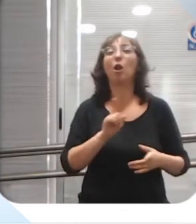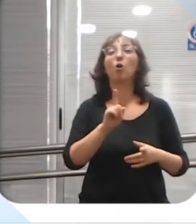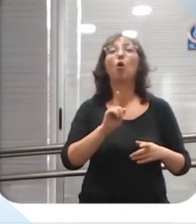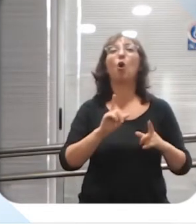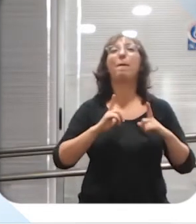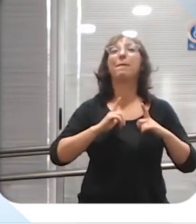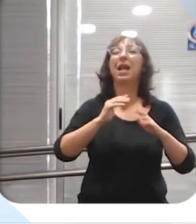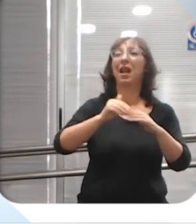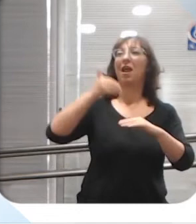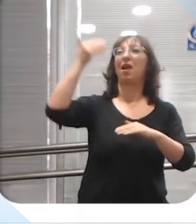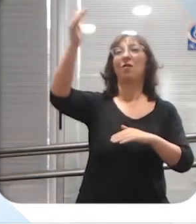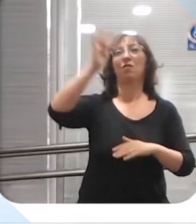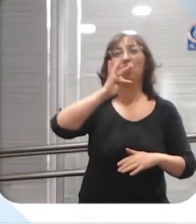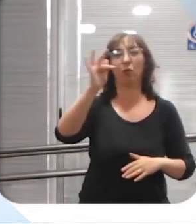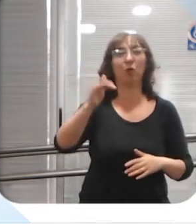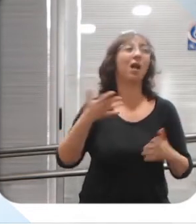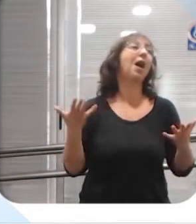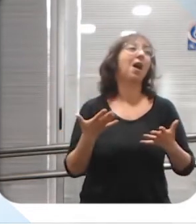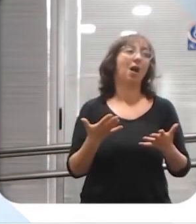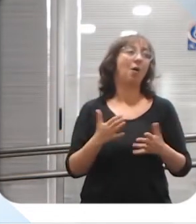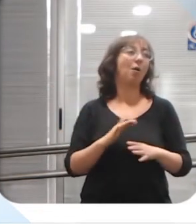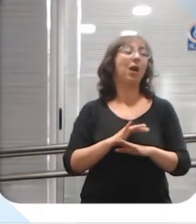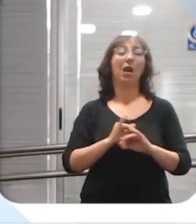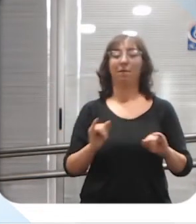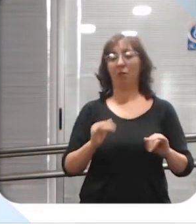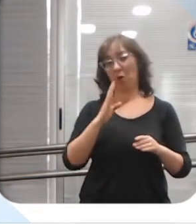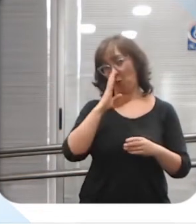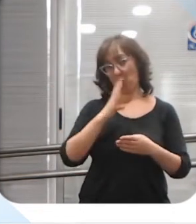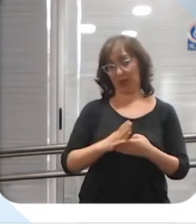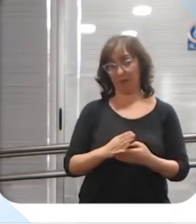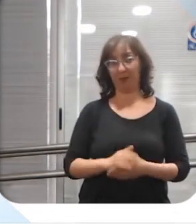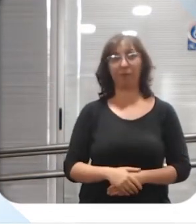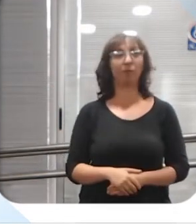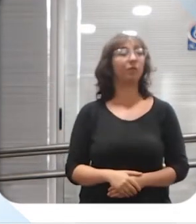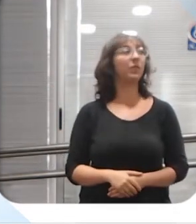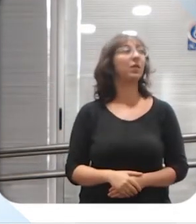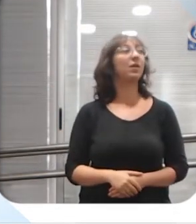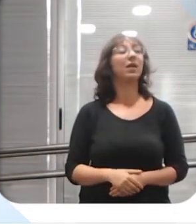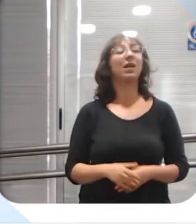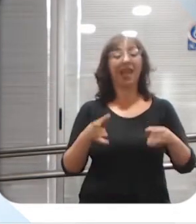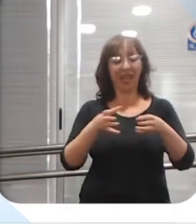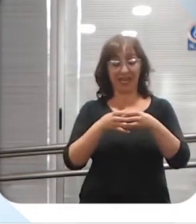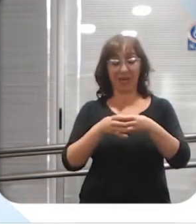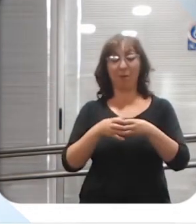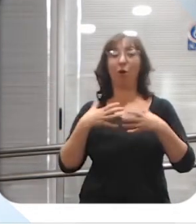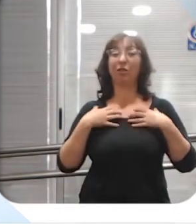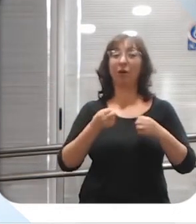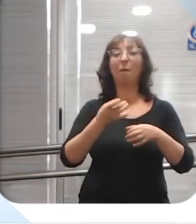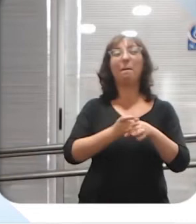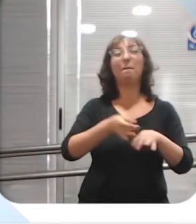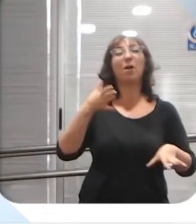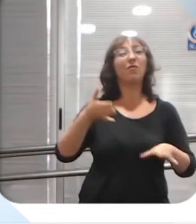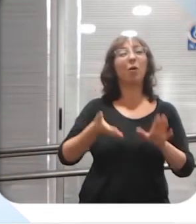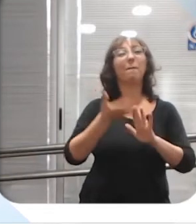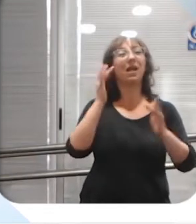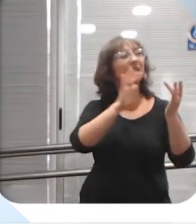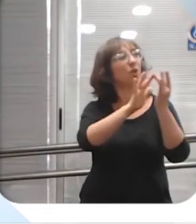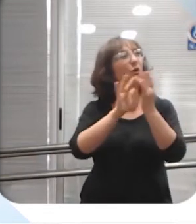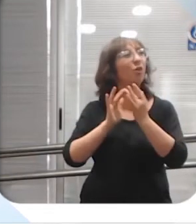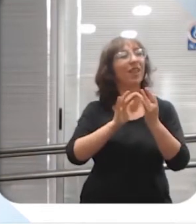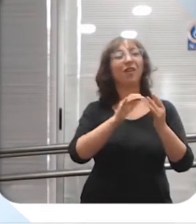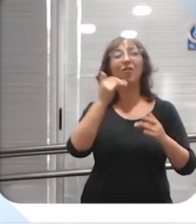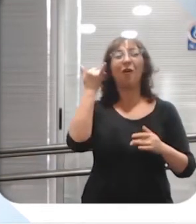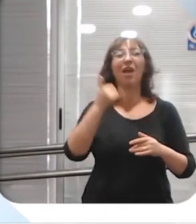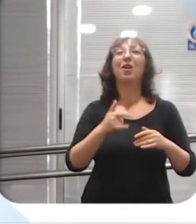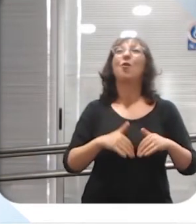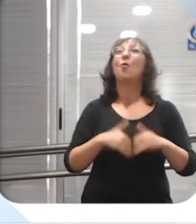ansiedad más adelante. Y ahora creo que sí, ya estoy como en la última. En los equipos de salud, los profesionales que más contacto tienen